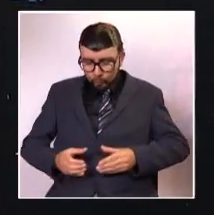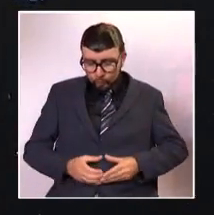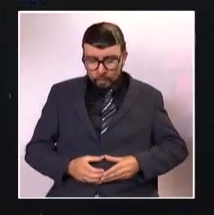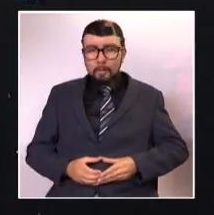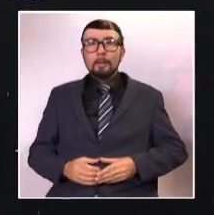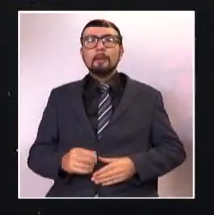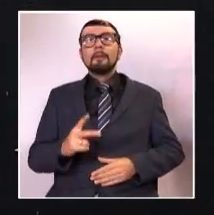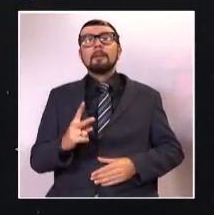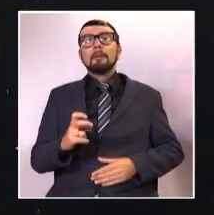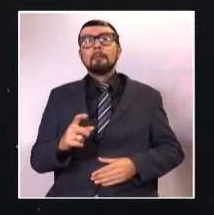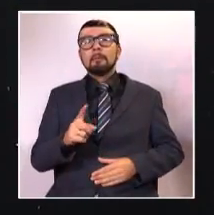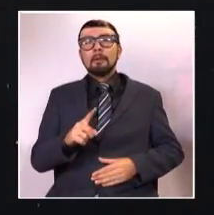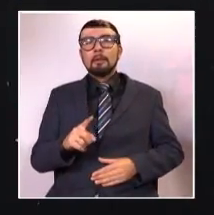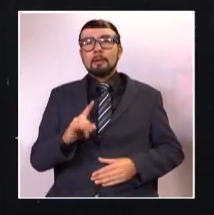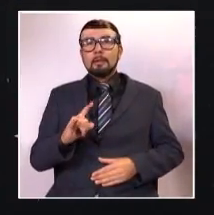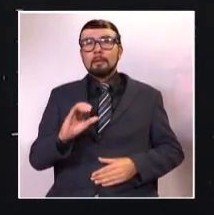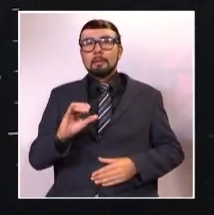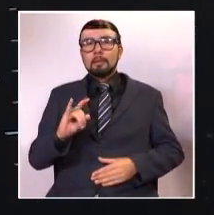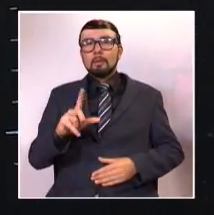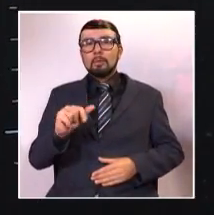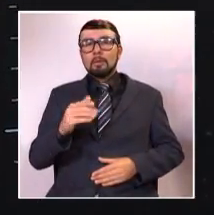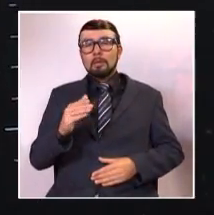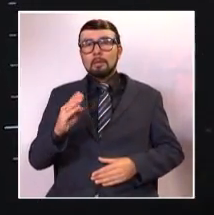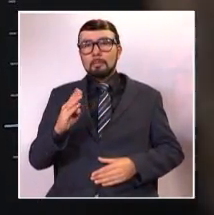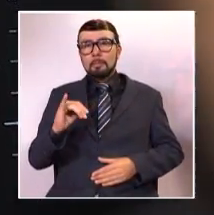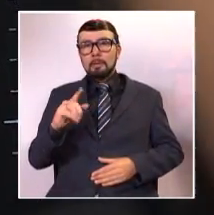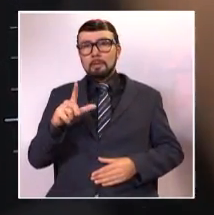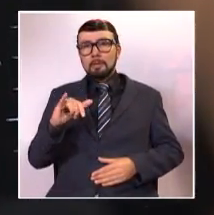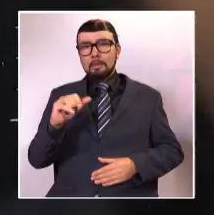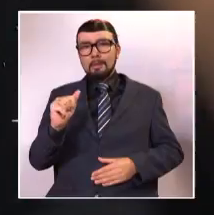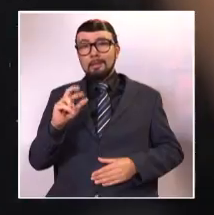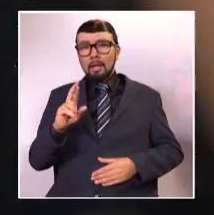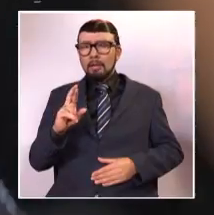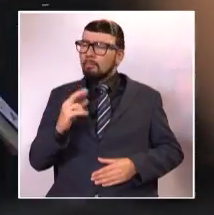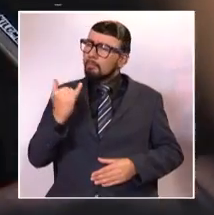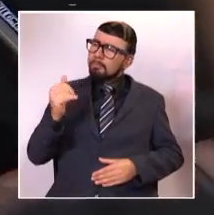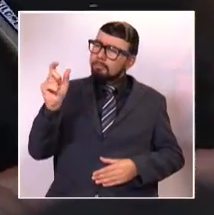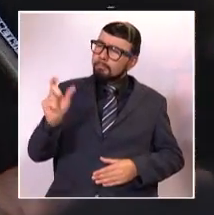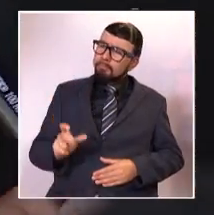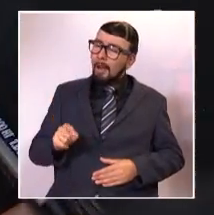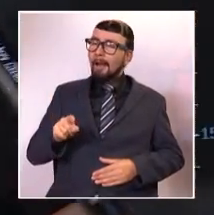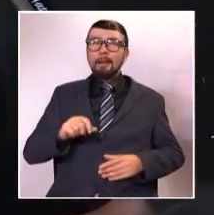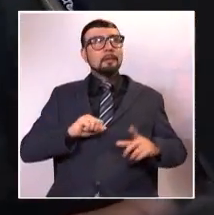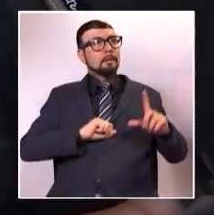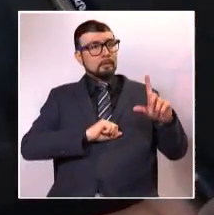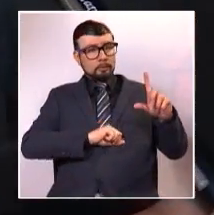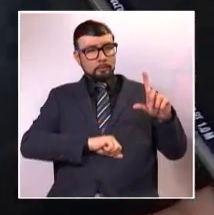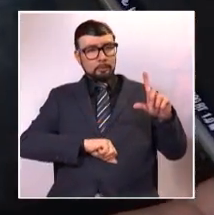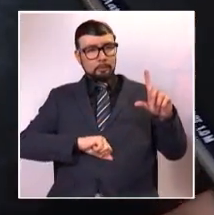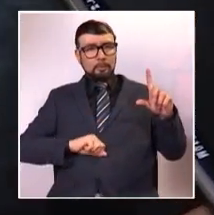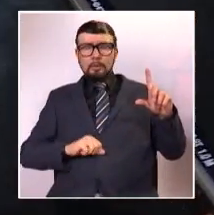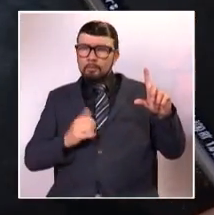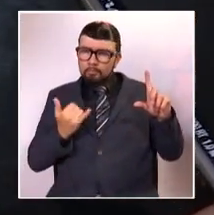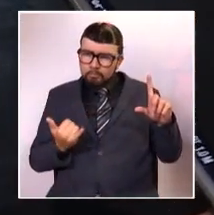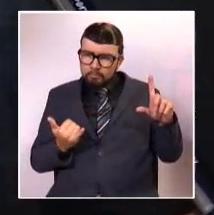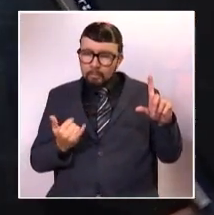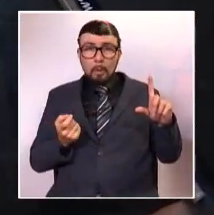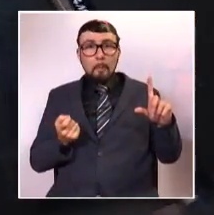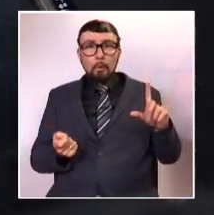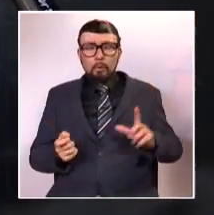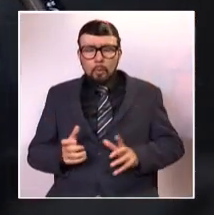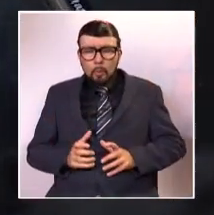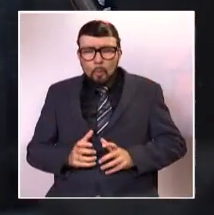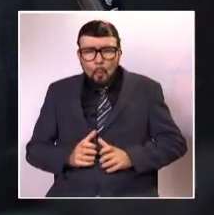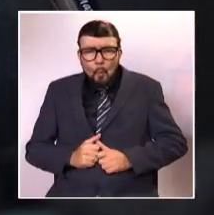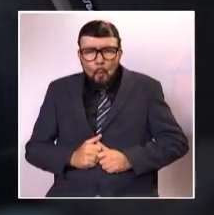biliar. En el caso del pacientico, aquí vemos la vesícula, está un poquito contraída,